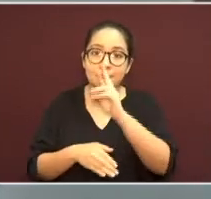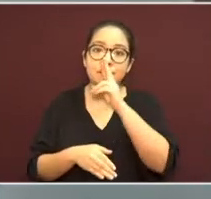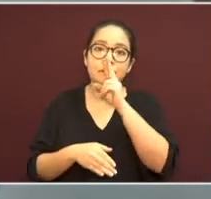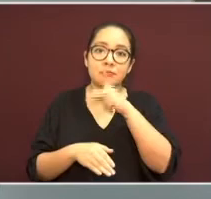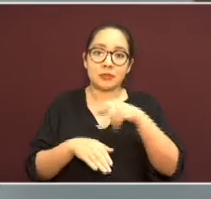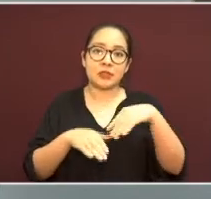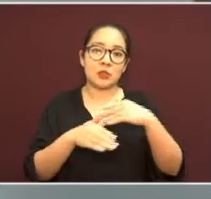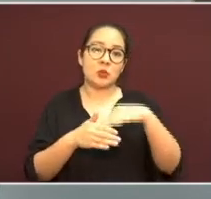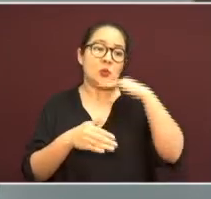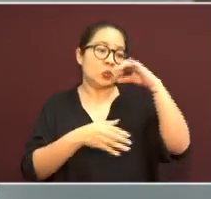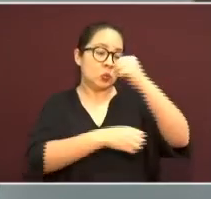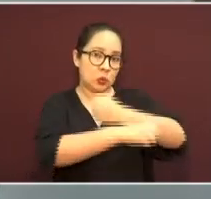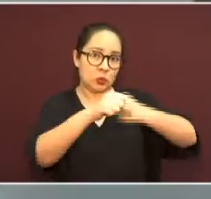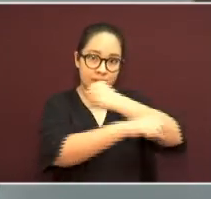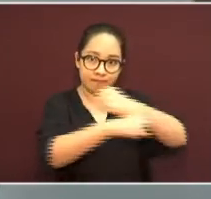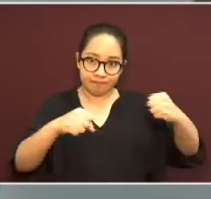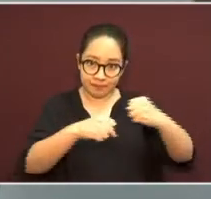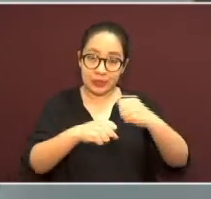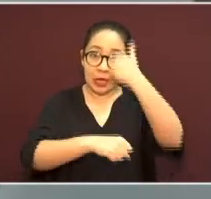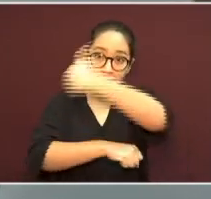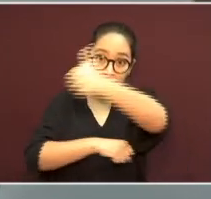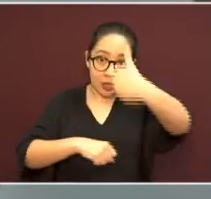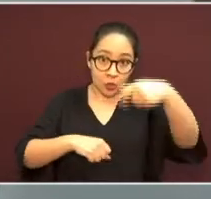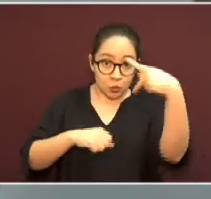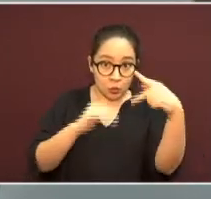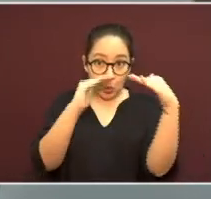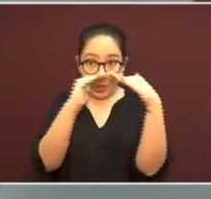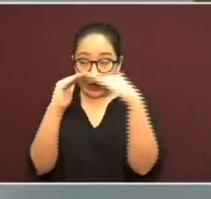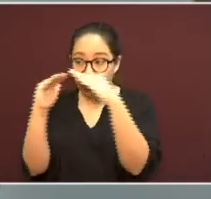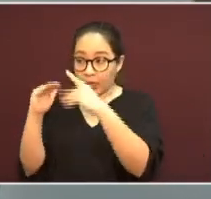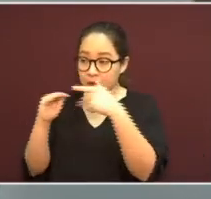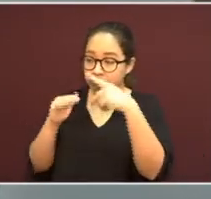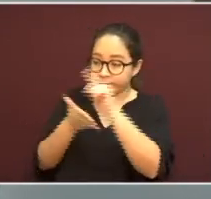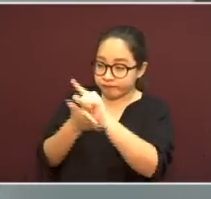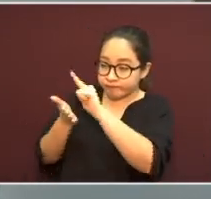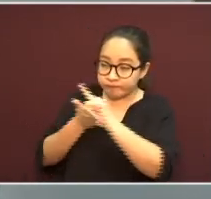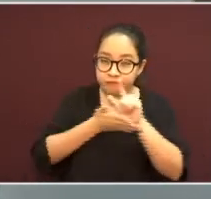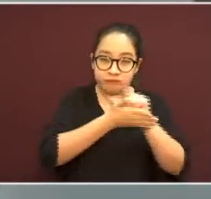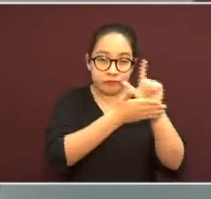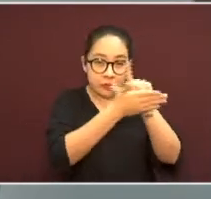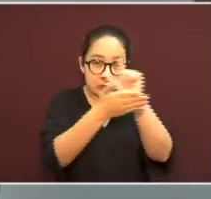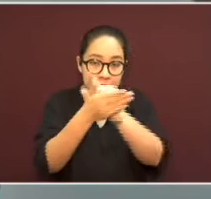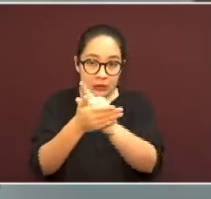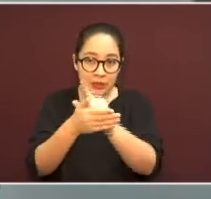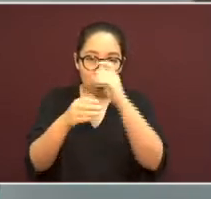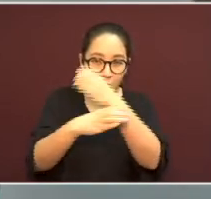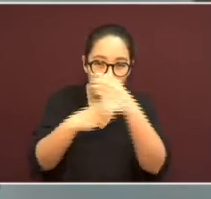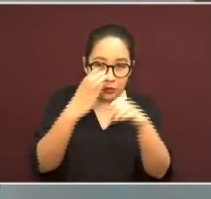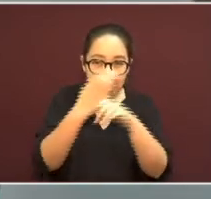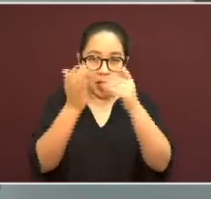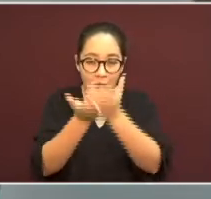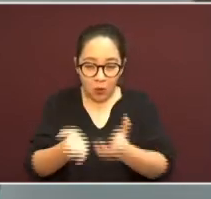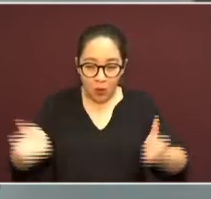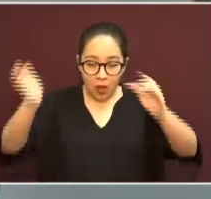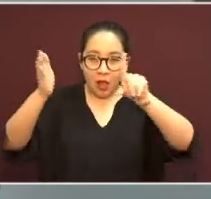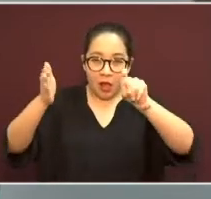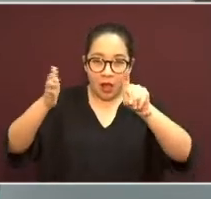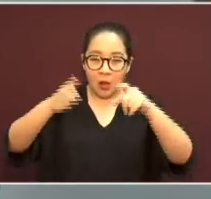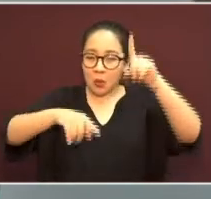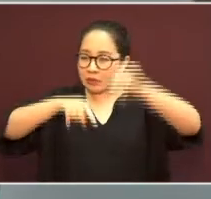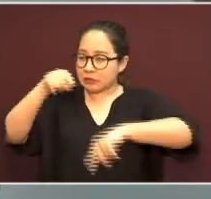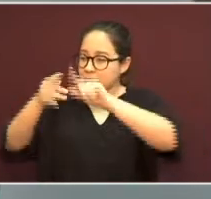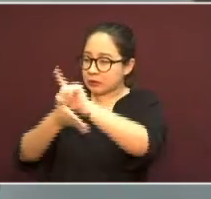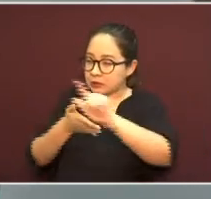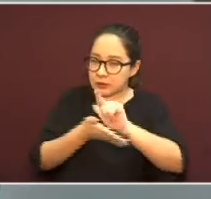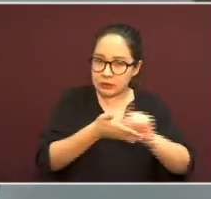que cada quien elimine los criaderos de mosquitos en casa que las grandes campañas de fumigación que